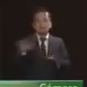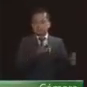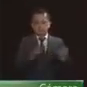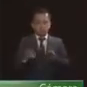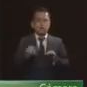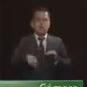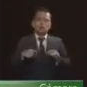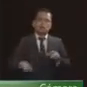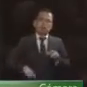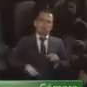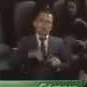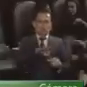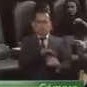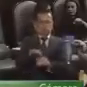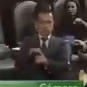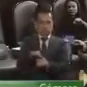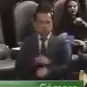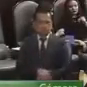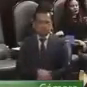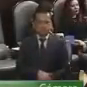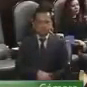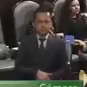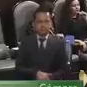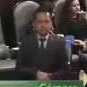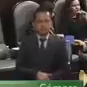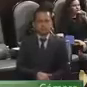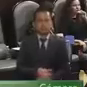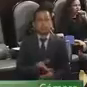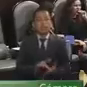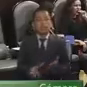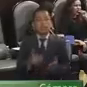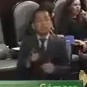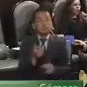nuestro país. Es cuanto, presidenta. Gracias. En el uso de la palabra, la diputada Zulma.